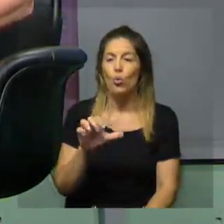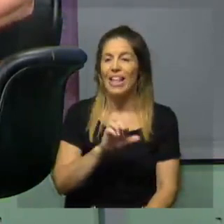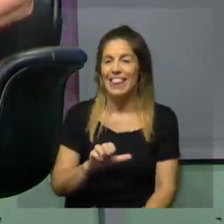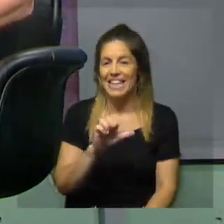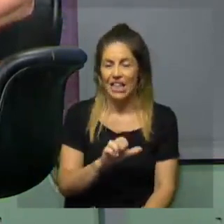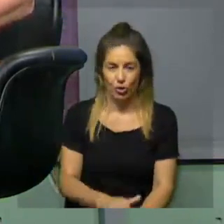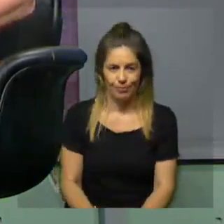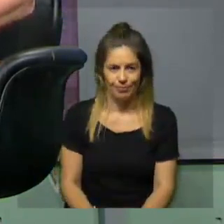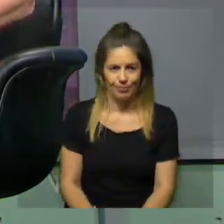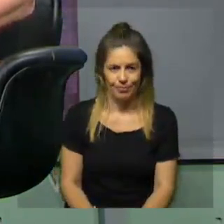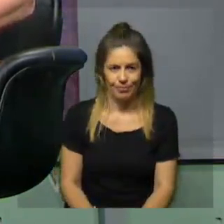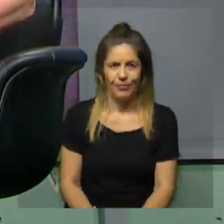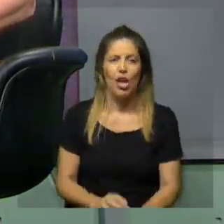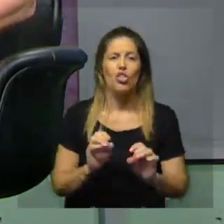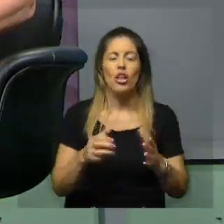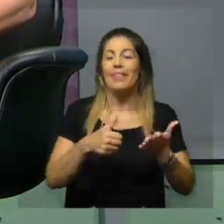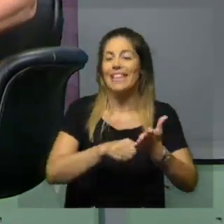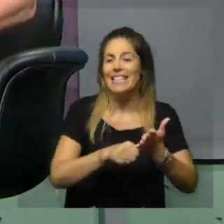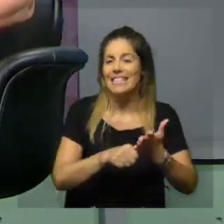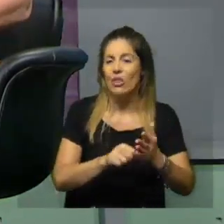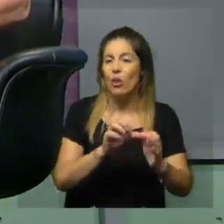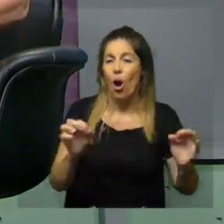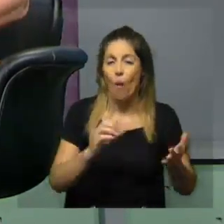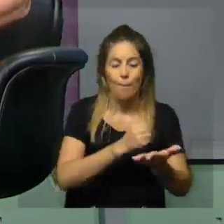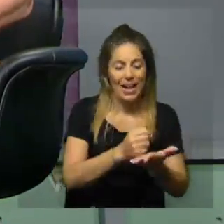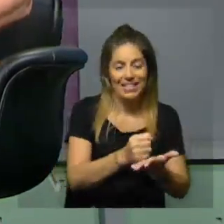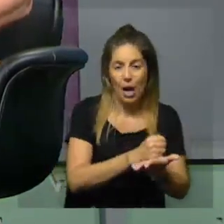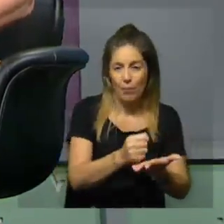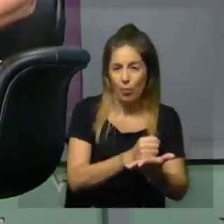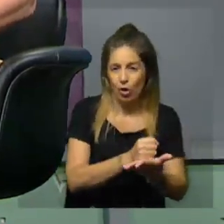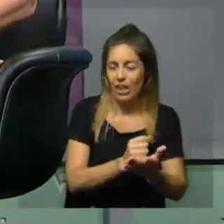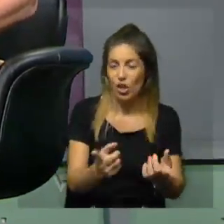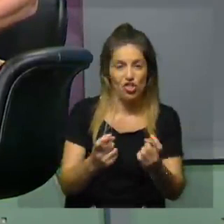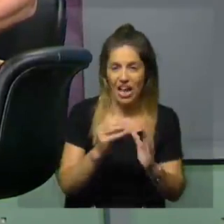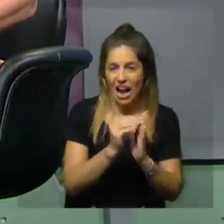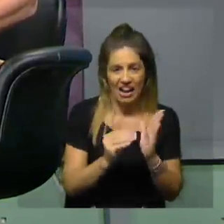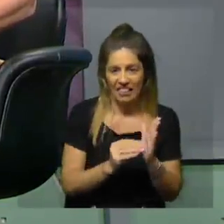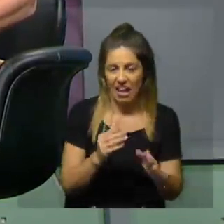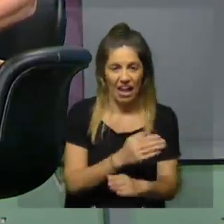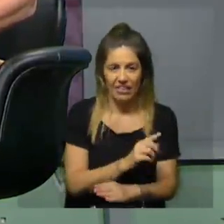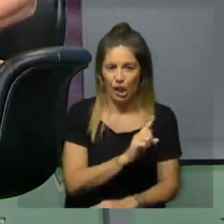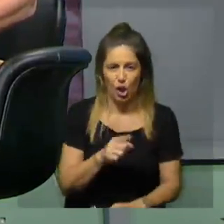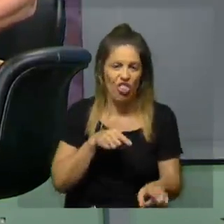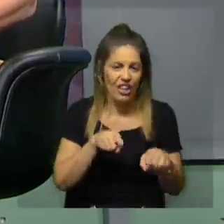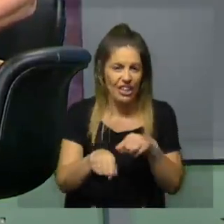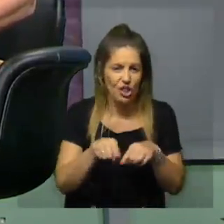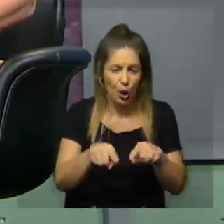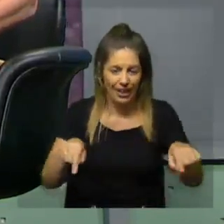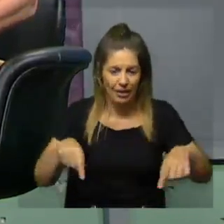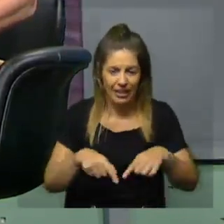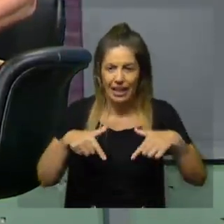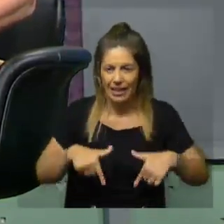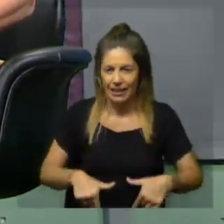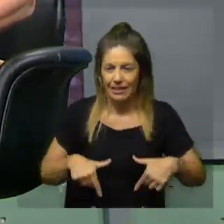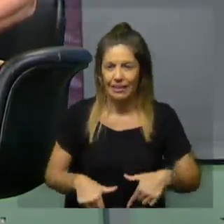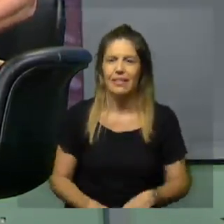Exactamente. Solo con la cédula o pasaporte, con eso no se necesita agenda previa, se va derechito allí a la explanada. Bueno, están colocados